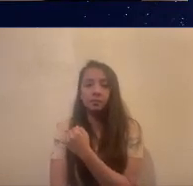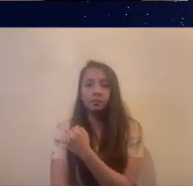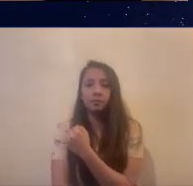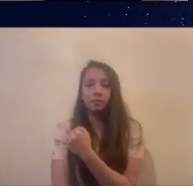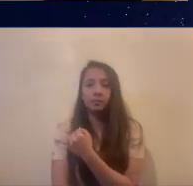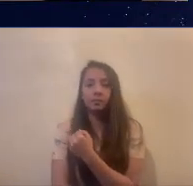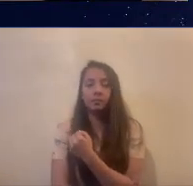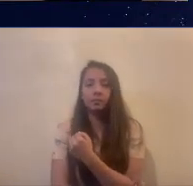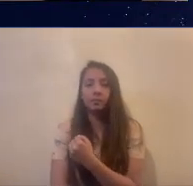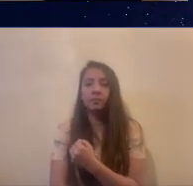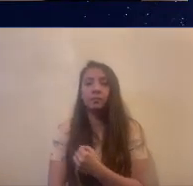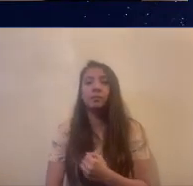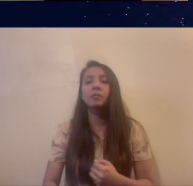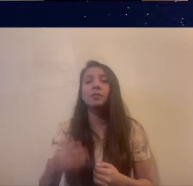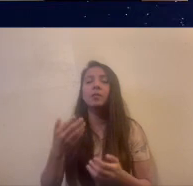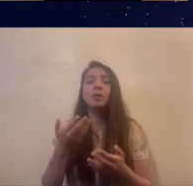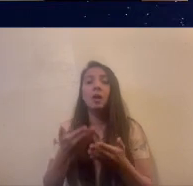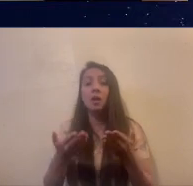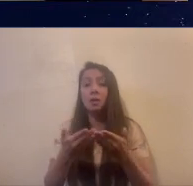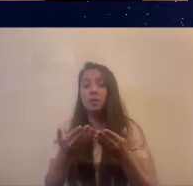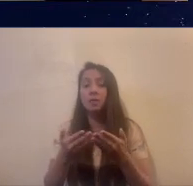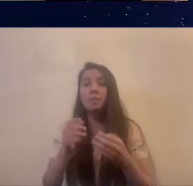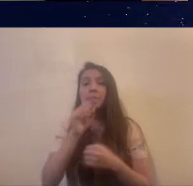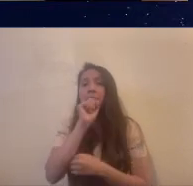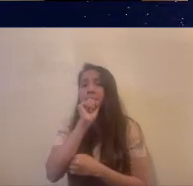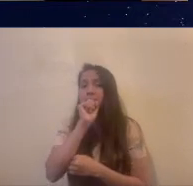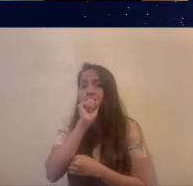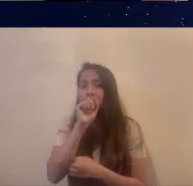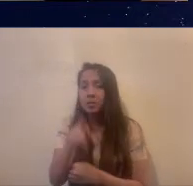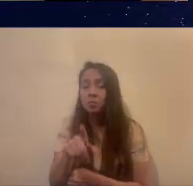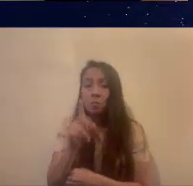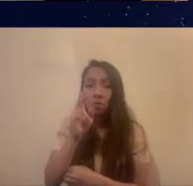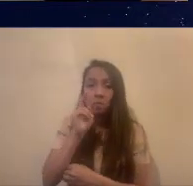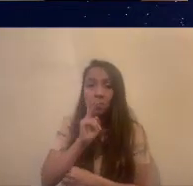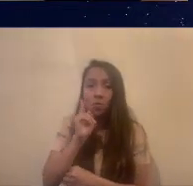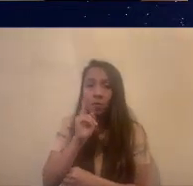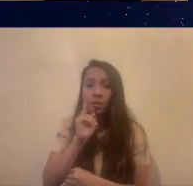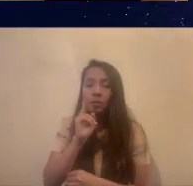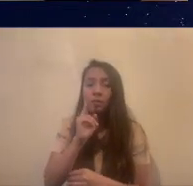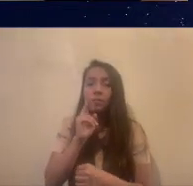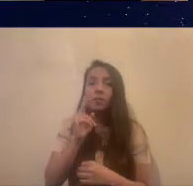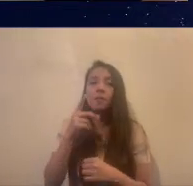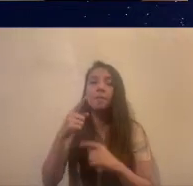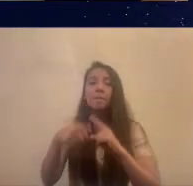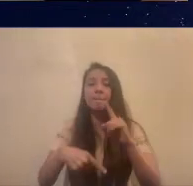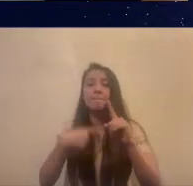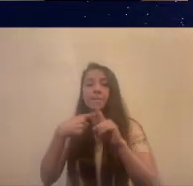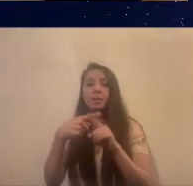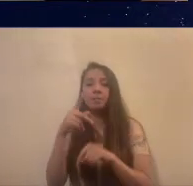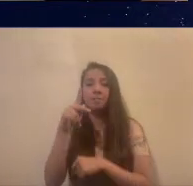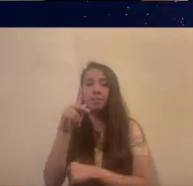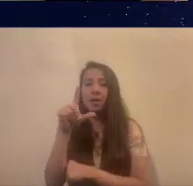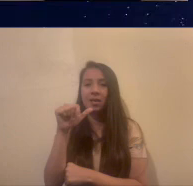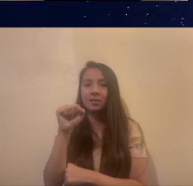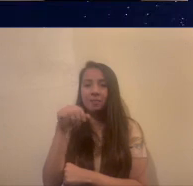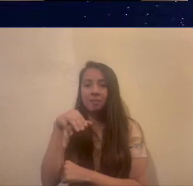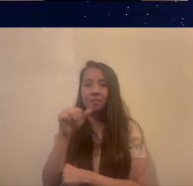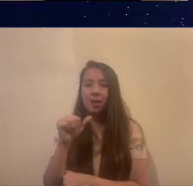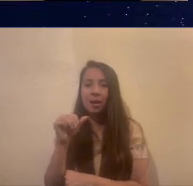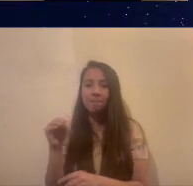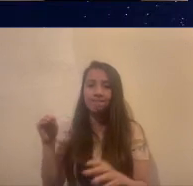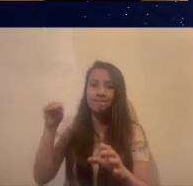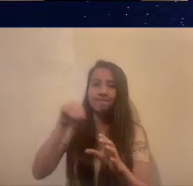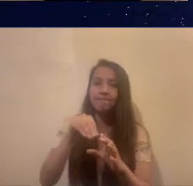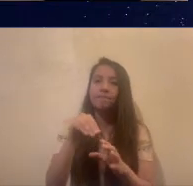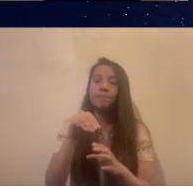Ahora, ¿qué sucedió cuando hemos realizado los mismos ensayos, pero añadiendo el plasma y las temperaturas